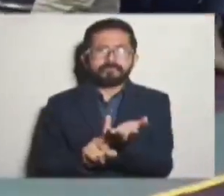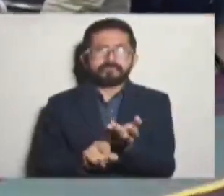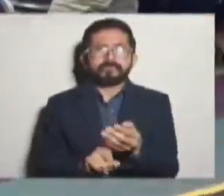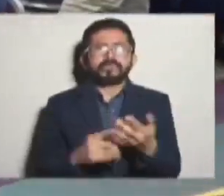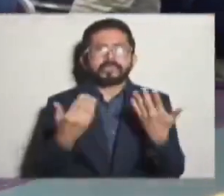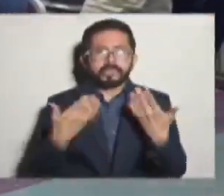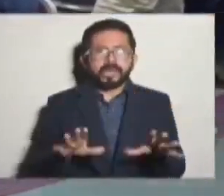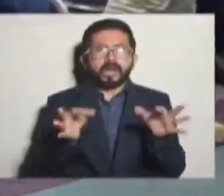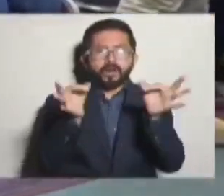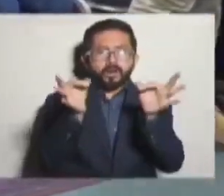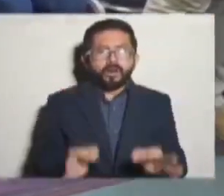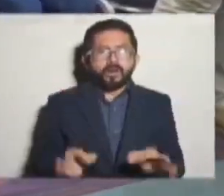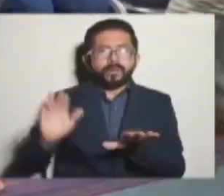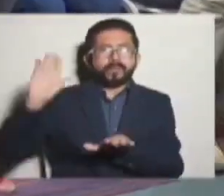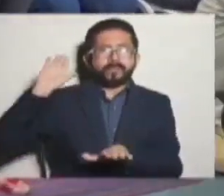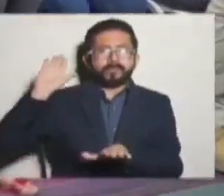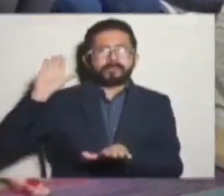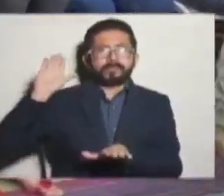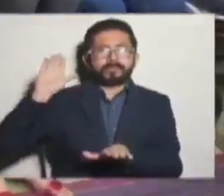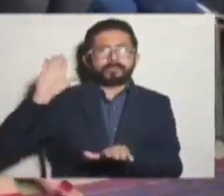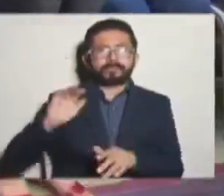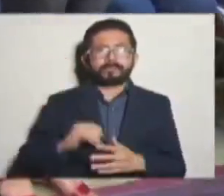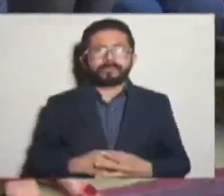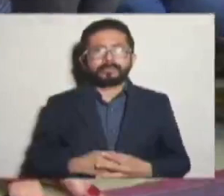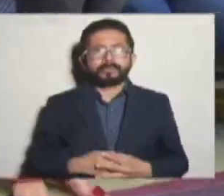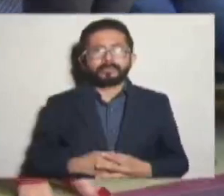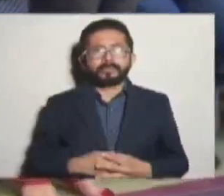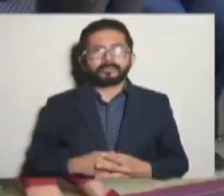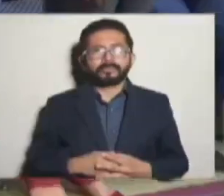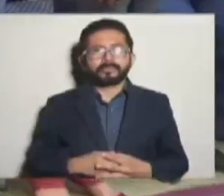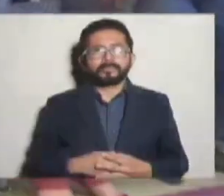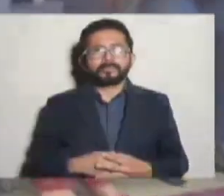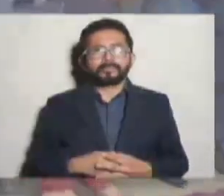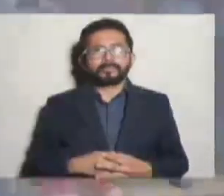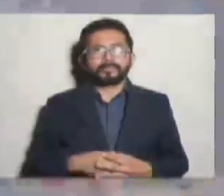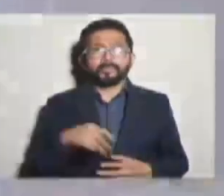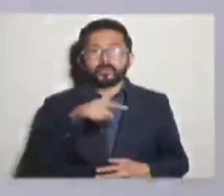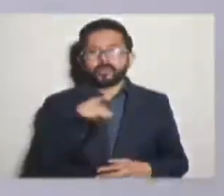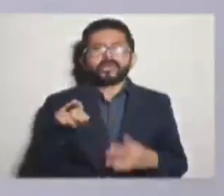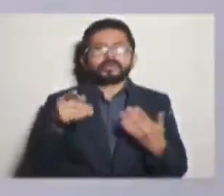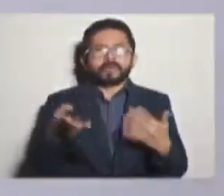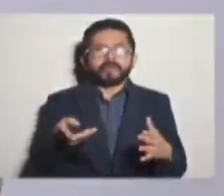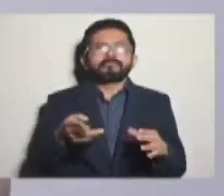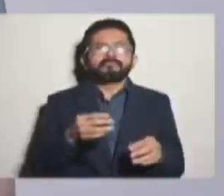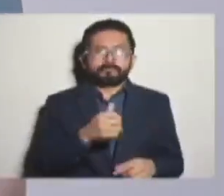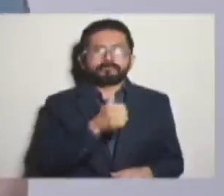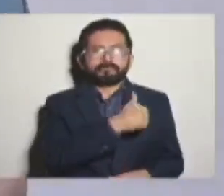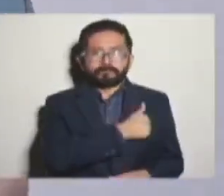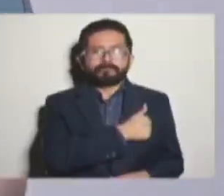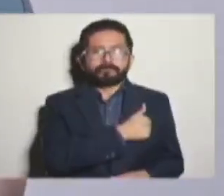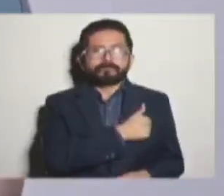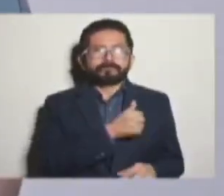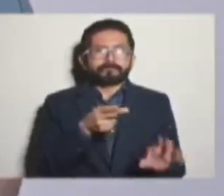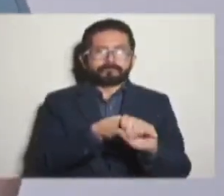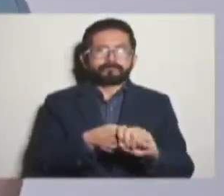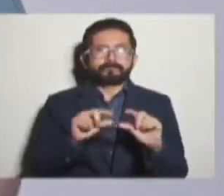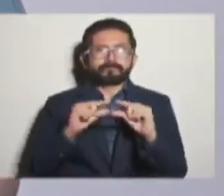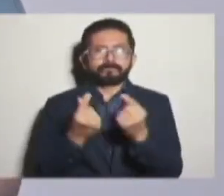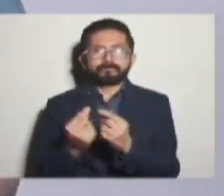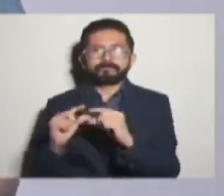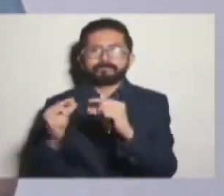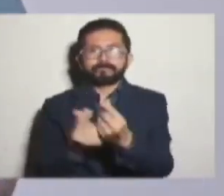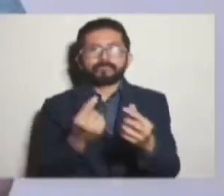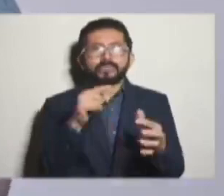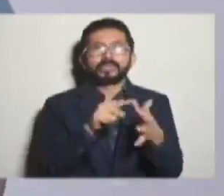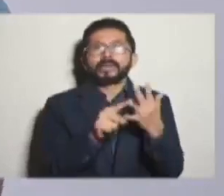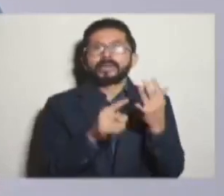formalmente juramentados y toman posición de sus cargos como integrantes de mesas del escrutinio